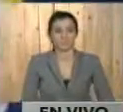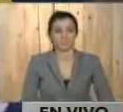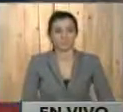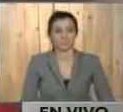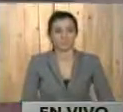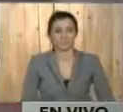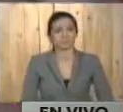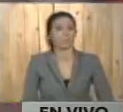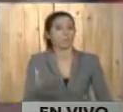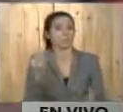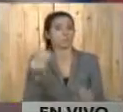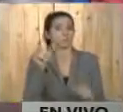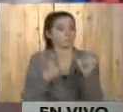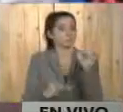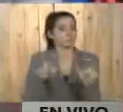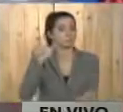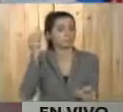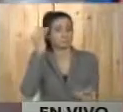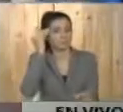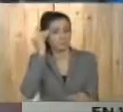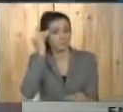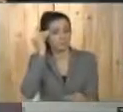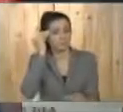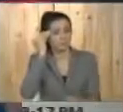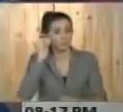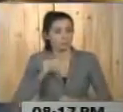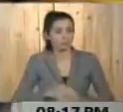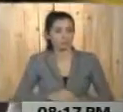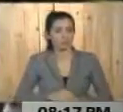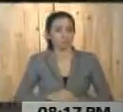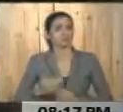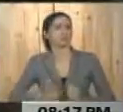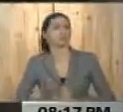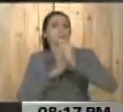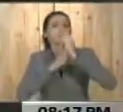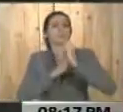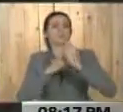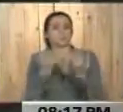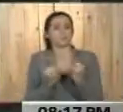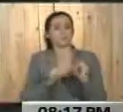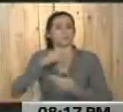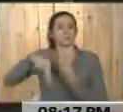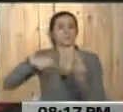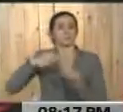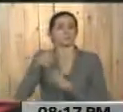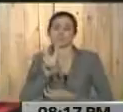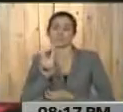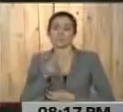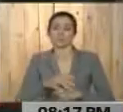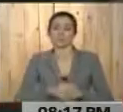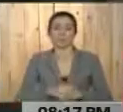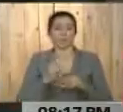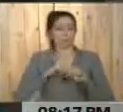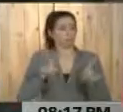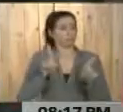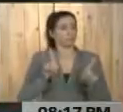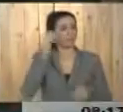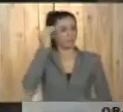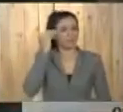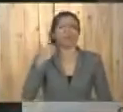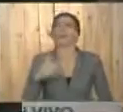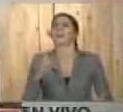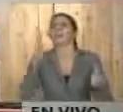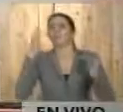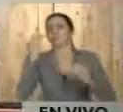Para muchos era el precursor de la independencia de Venezuela, pero para otros,